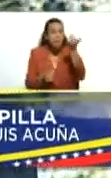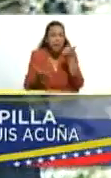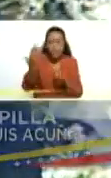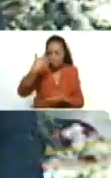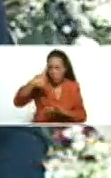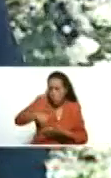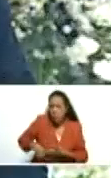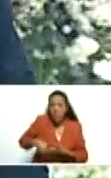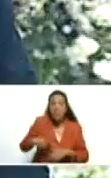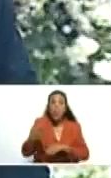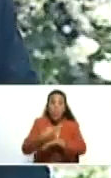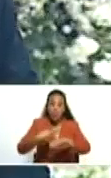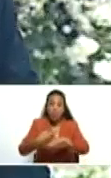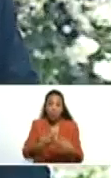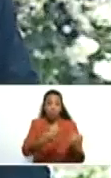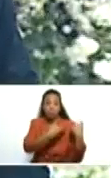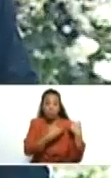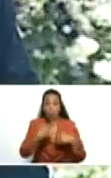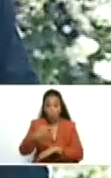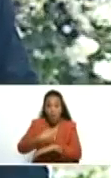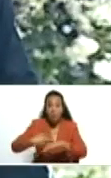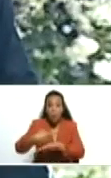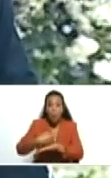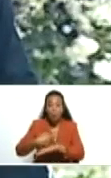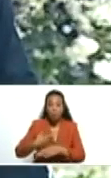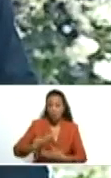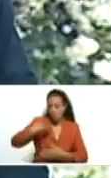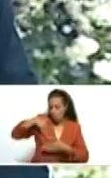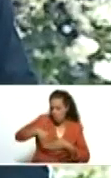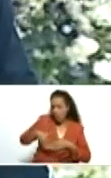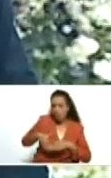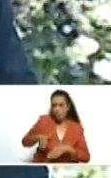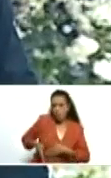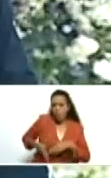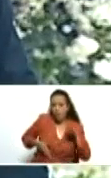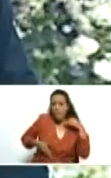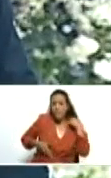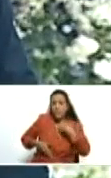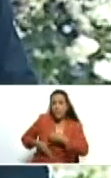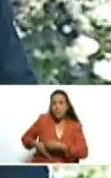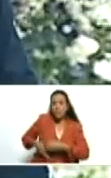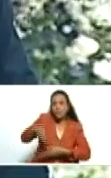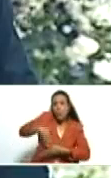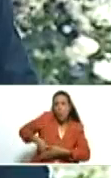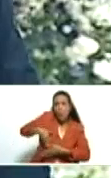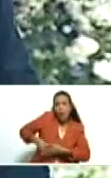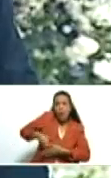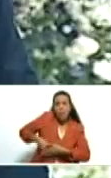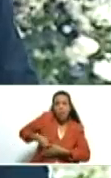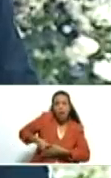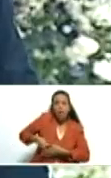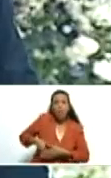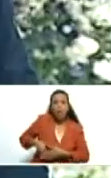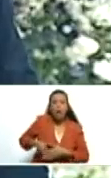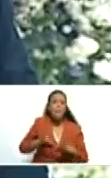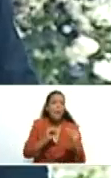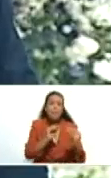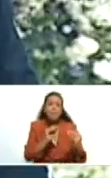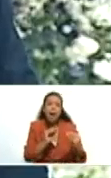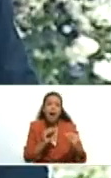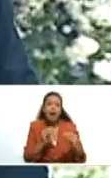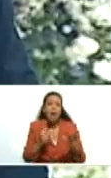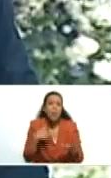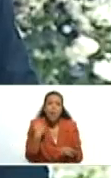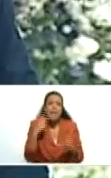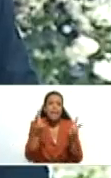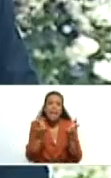Y cuando fue gobernador, tenía el mapire. Y yo hablaba con él. Hablábamos de cualquier tema del estado Sucre y